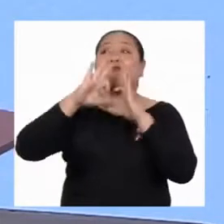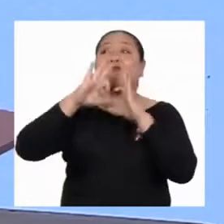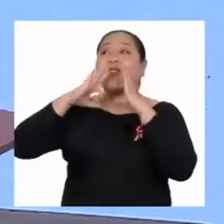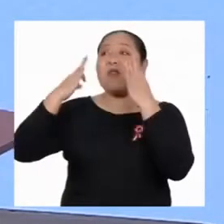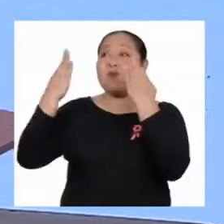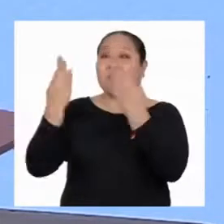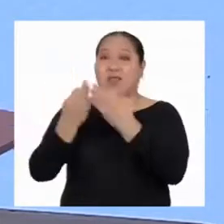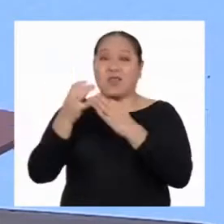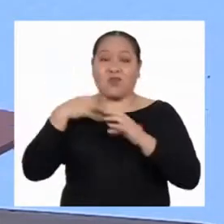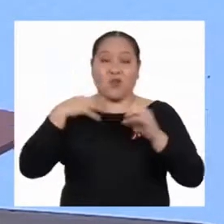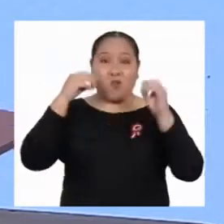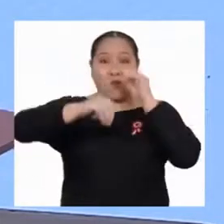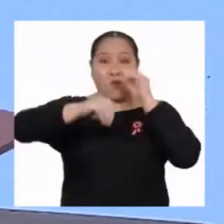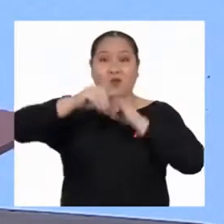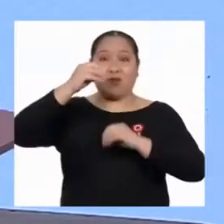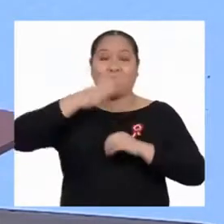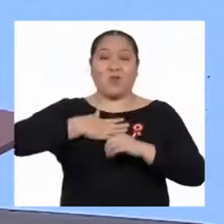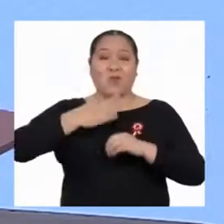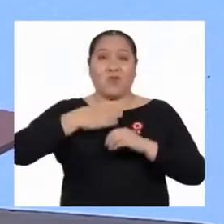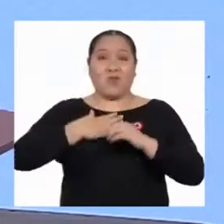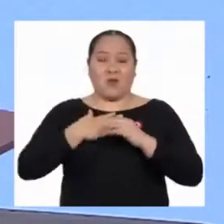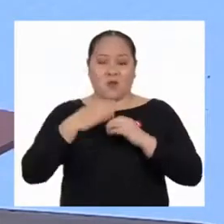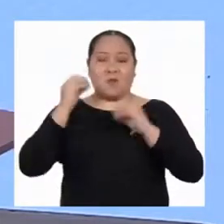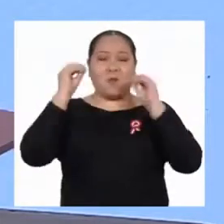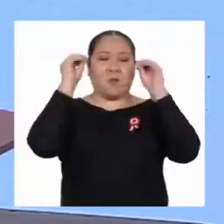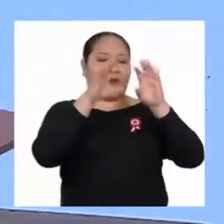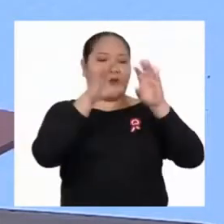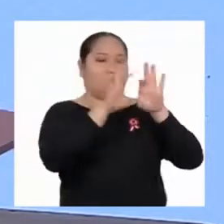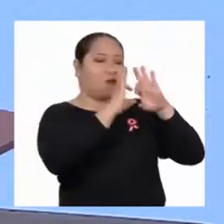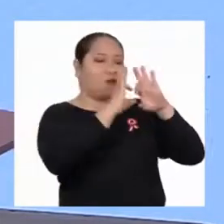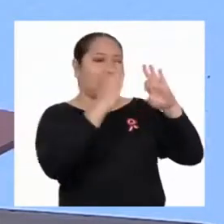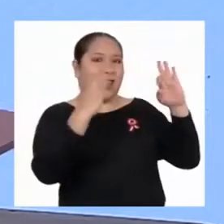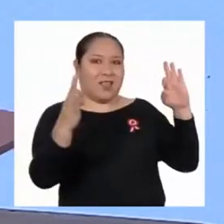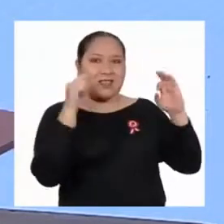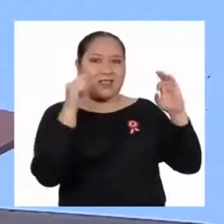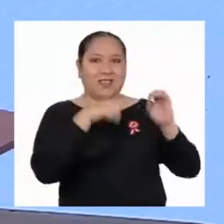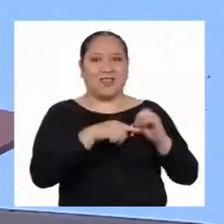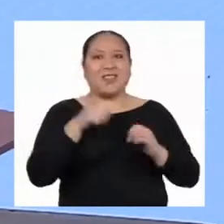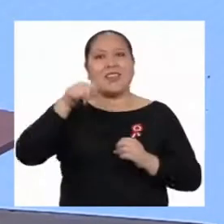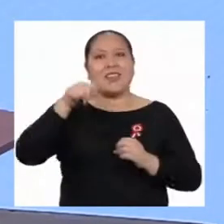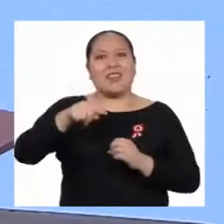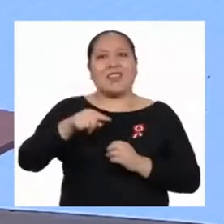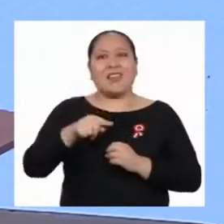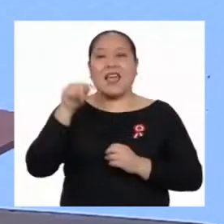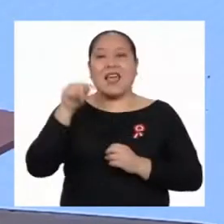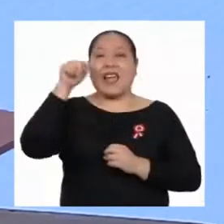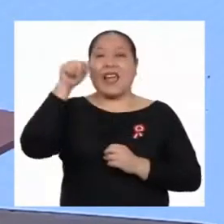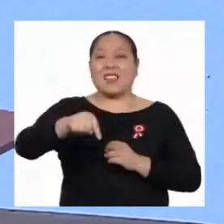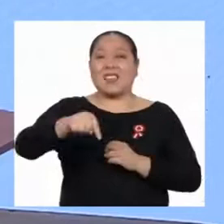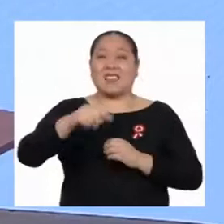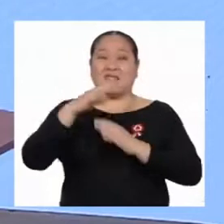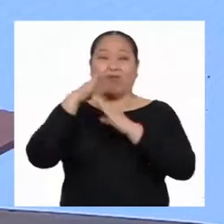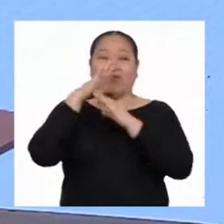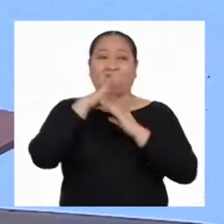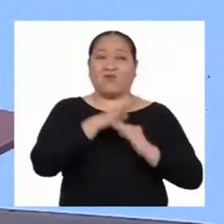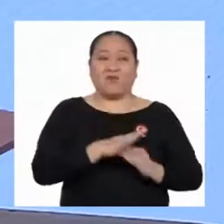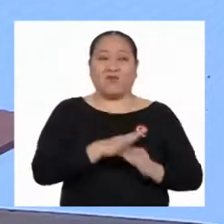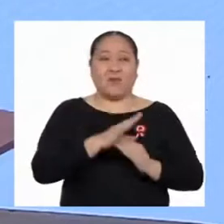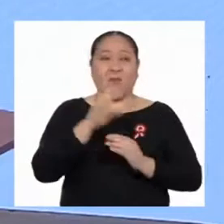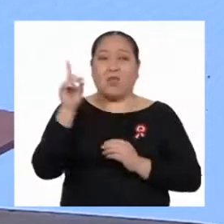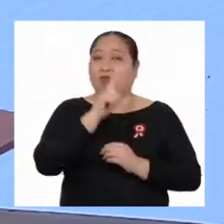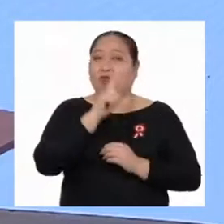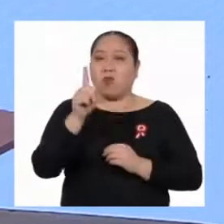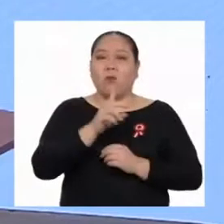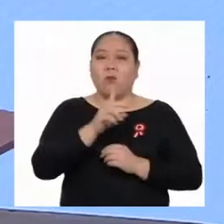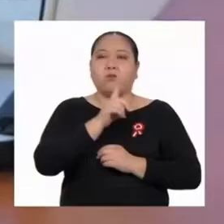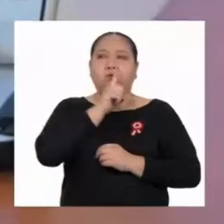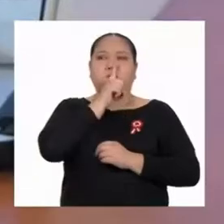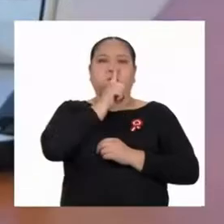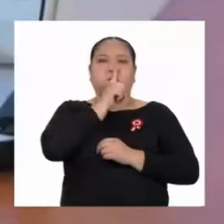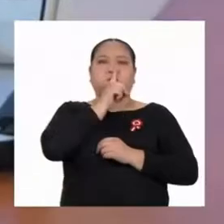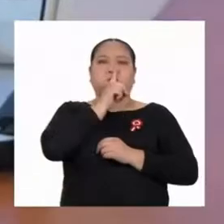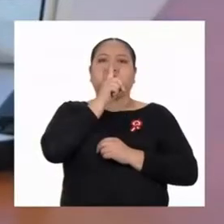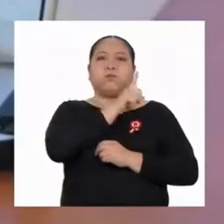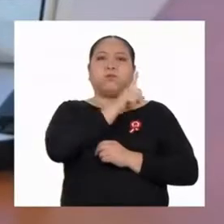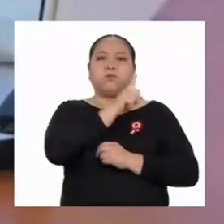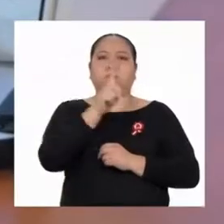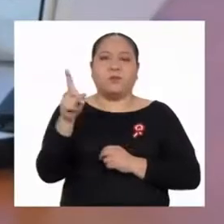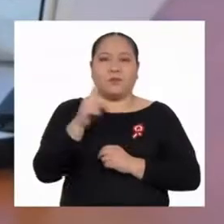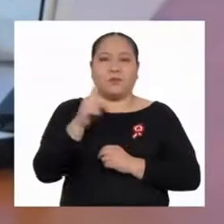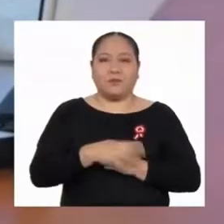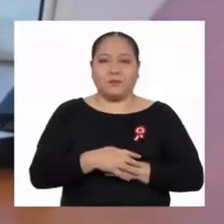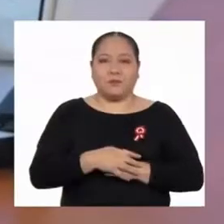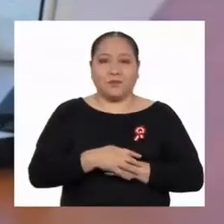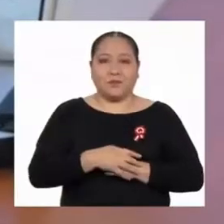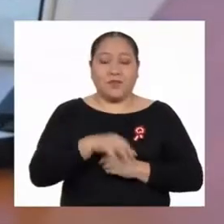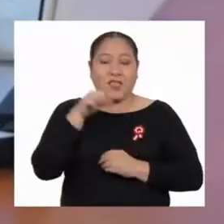Yo he colgado la mía para recordar siempre que, frente a la discriminación, no debemos callar. ¿Y si